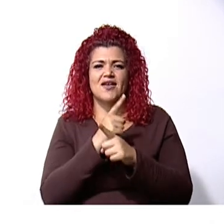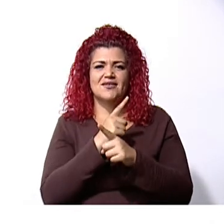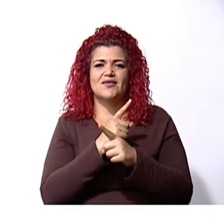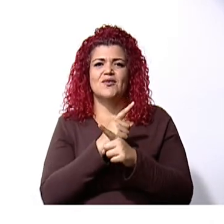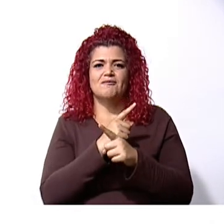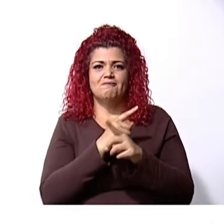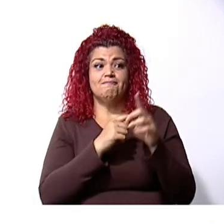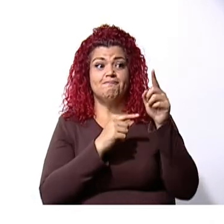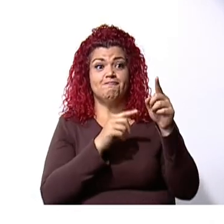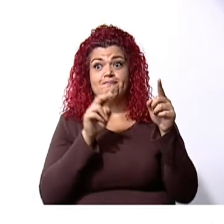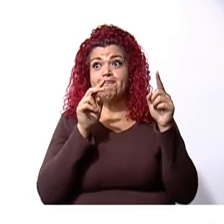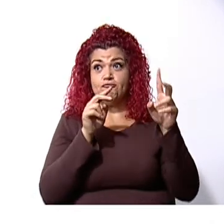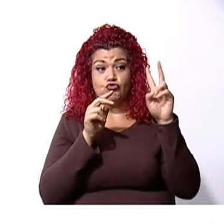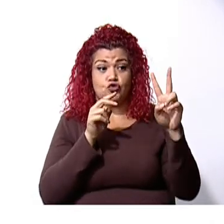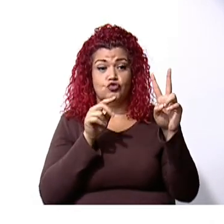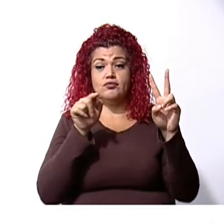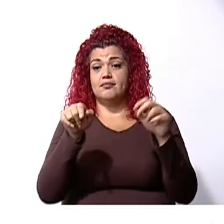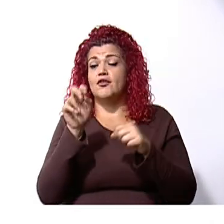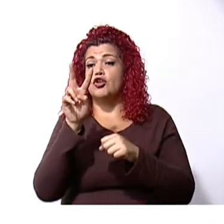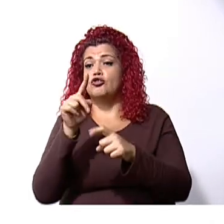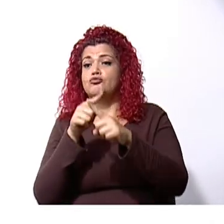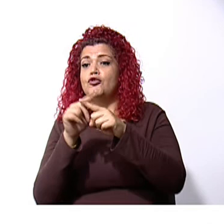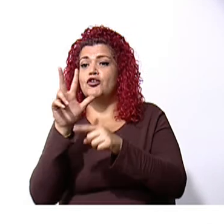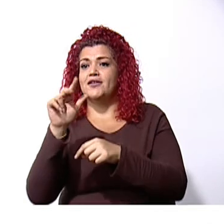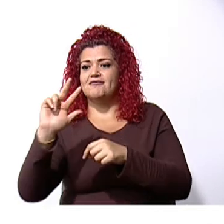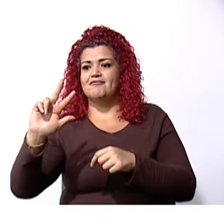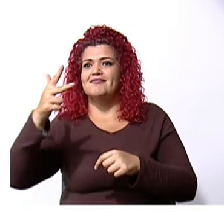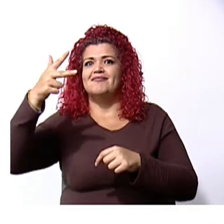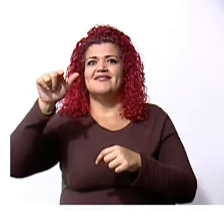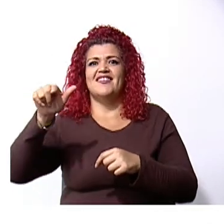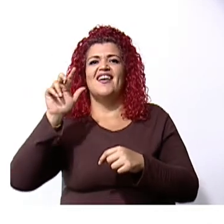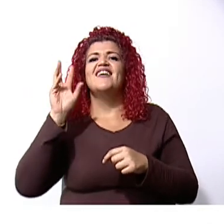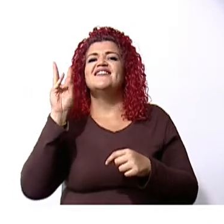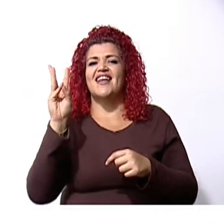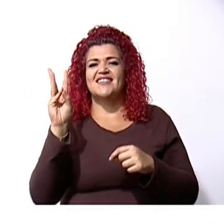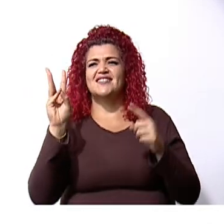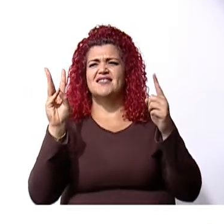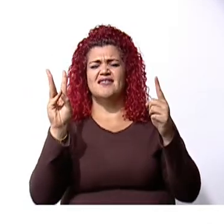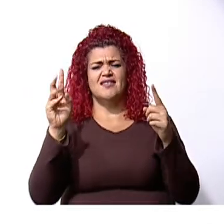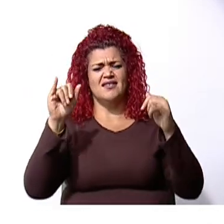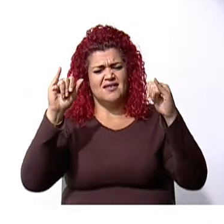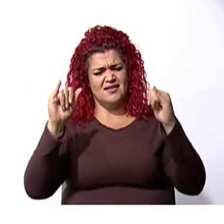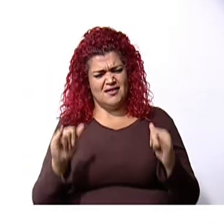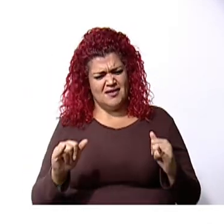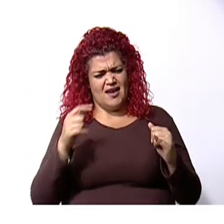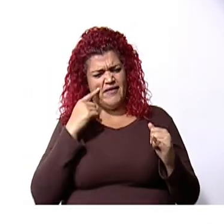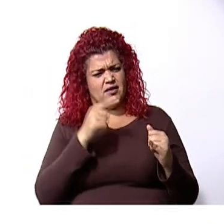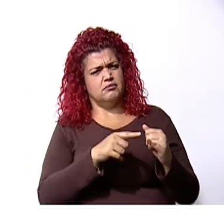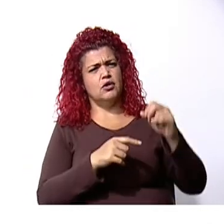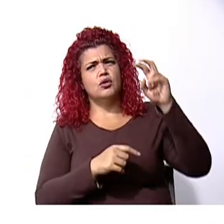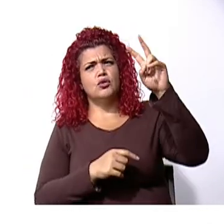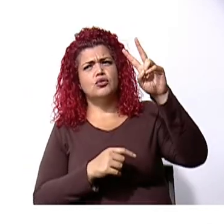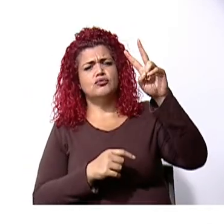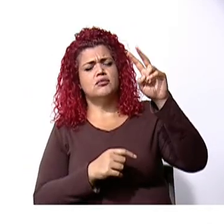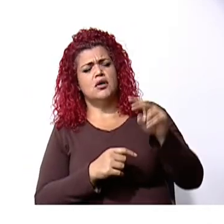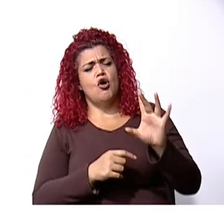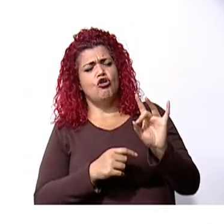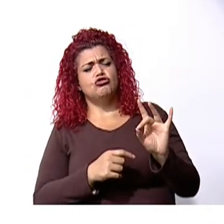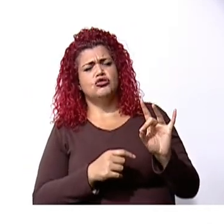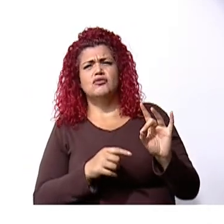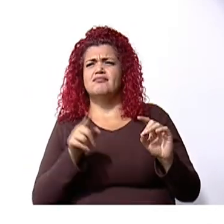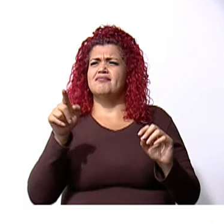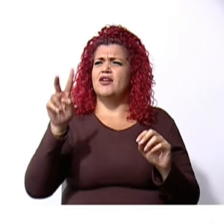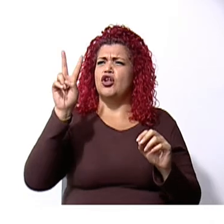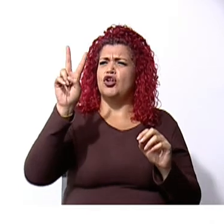Correcto. ¿Y qué relación hay entre sus perímetros? ¿Se da lo mismo? ¿Qué